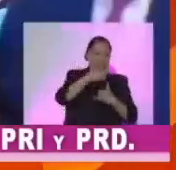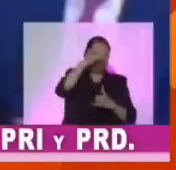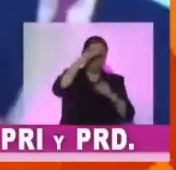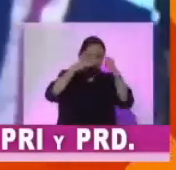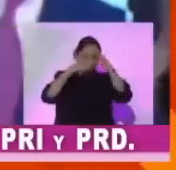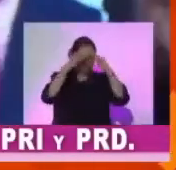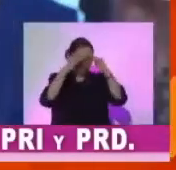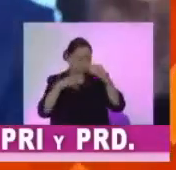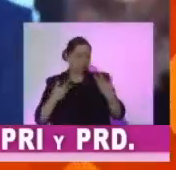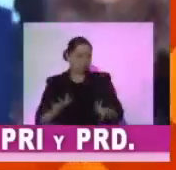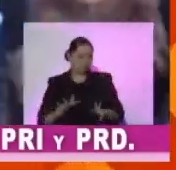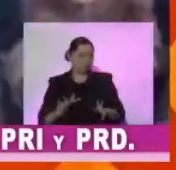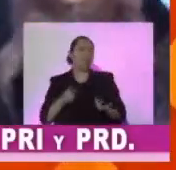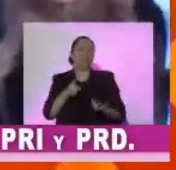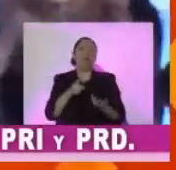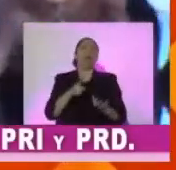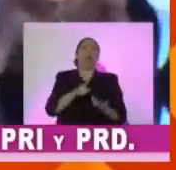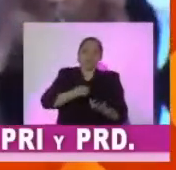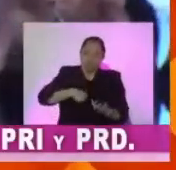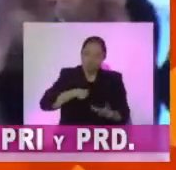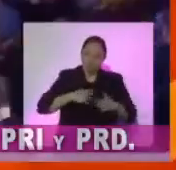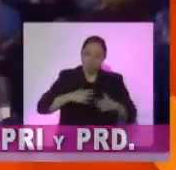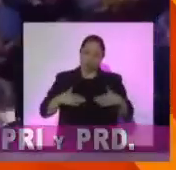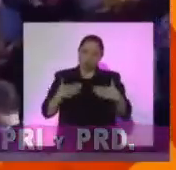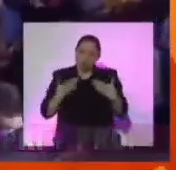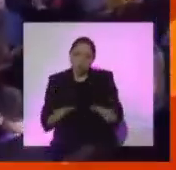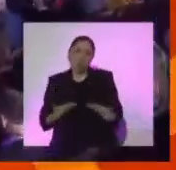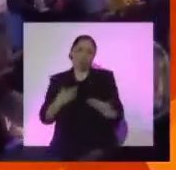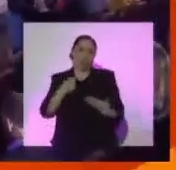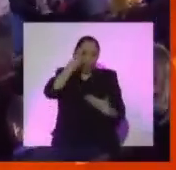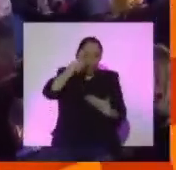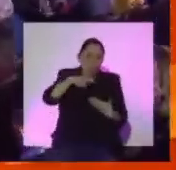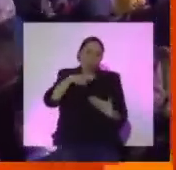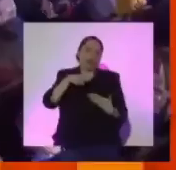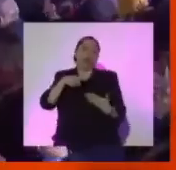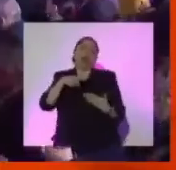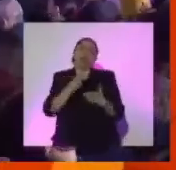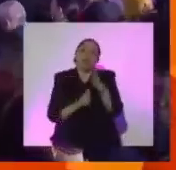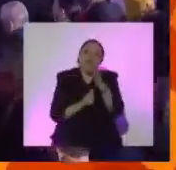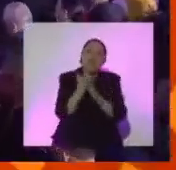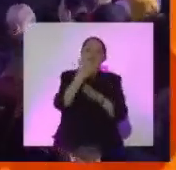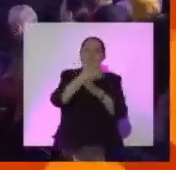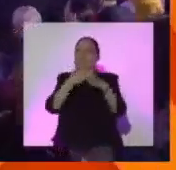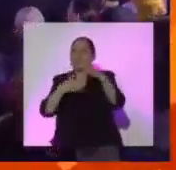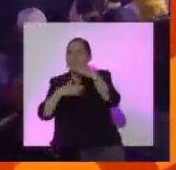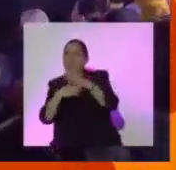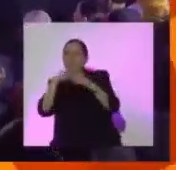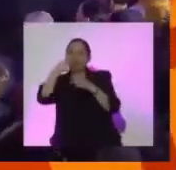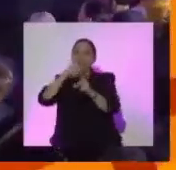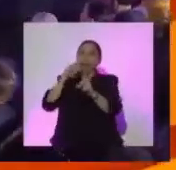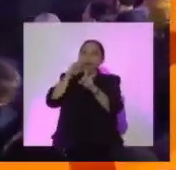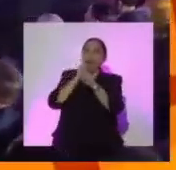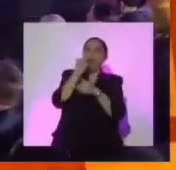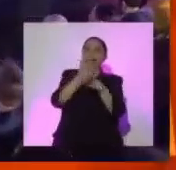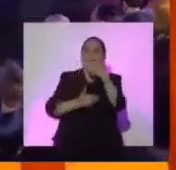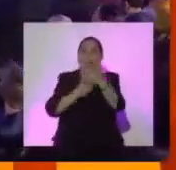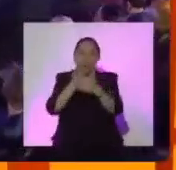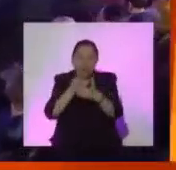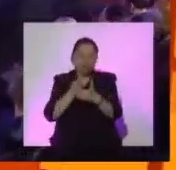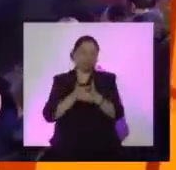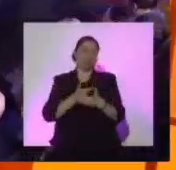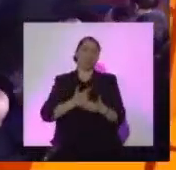Gómez Mont si se acuerdan que Inés Gómez Mont está siendo Pues investigada por el